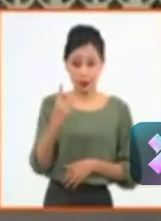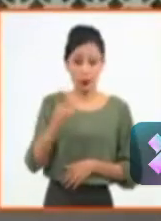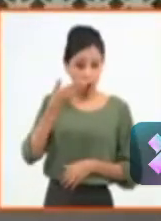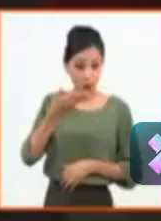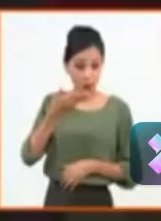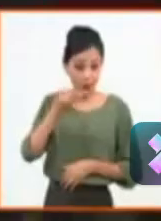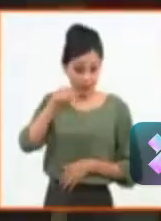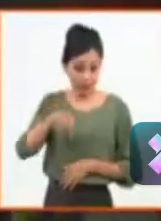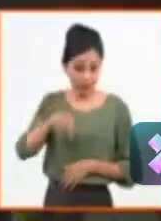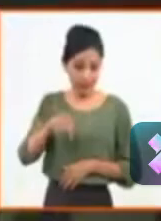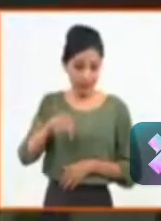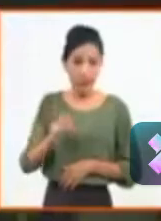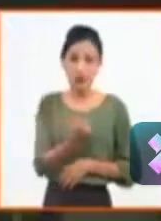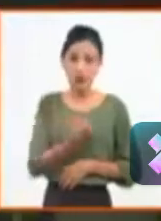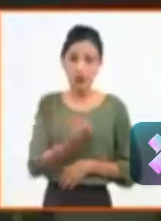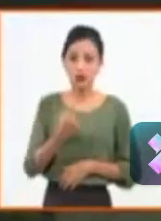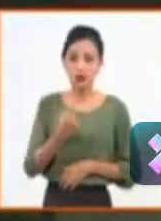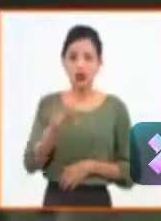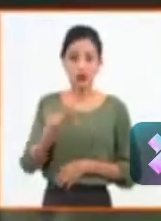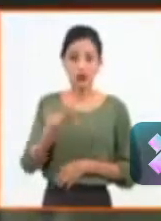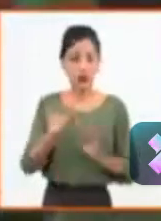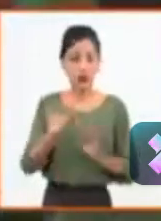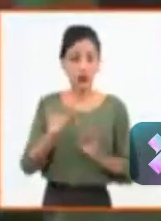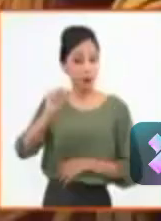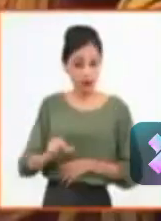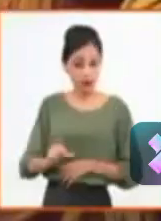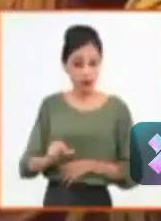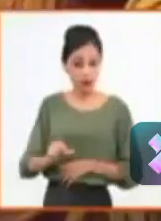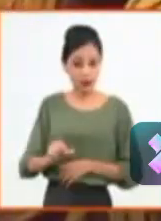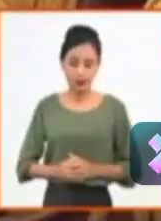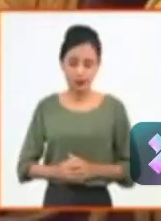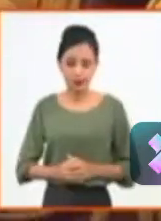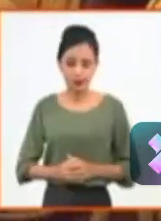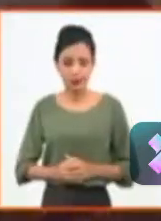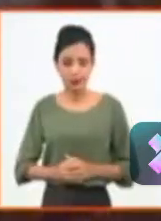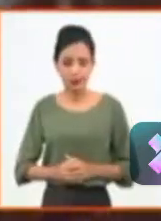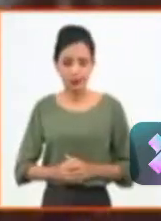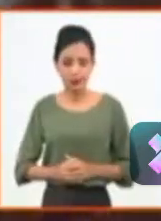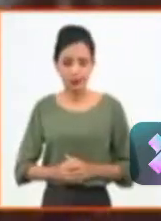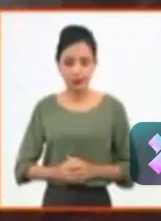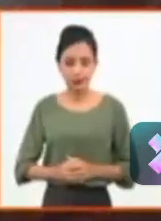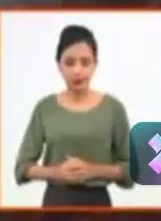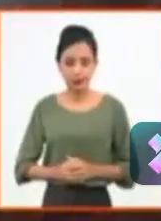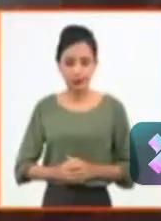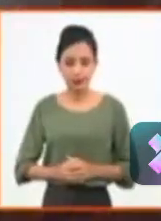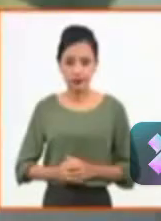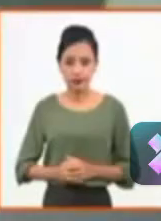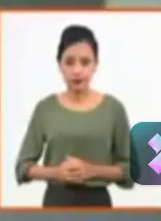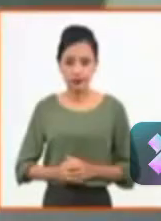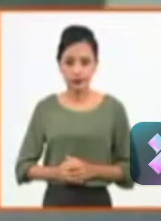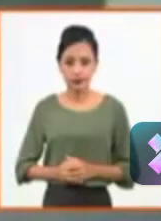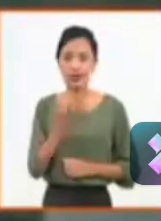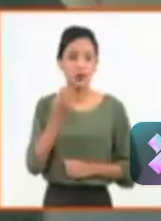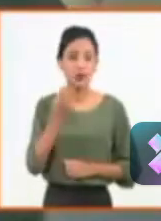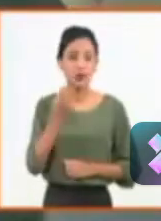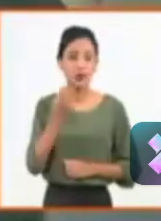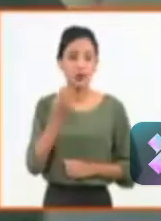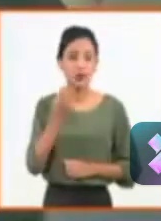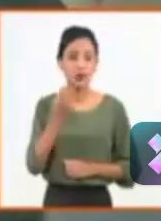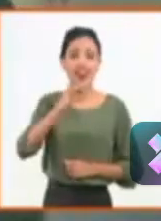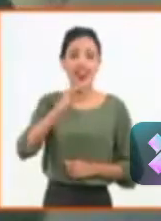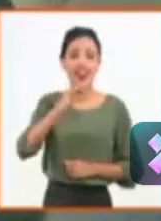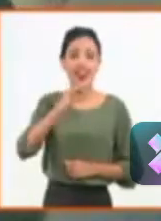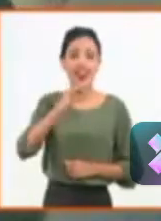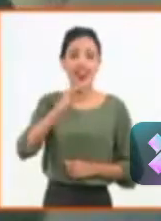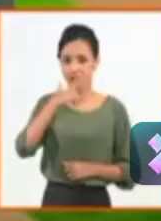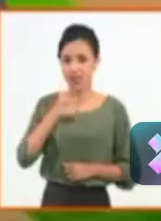valor simbólico hoy retomar este empeño en el área de la comunicación y hacerlo también junto a ella. Se trata de Liena, profesora de la Universidad de La Habana, de la